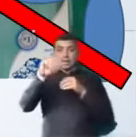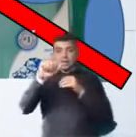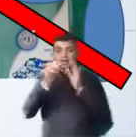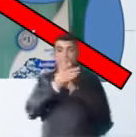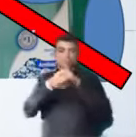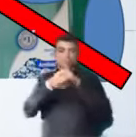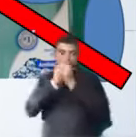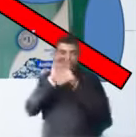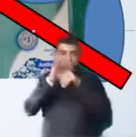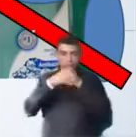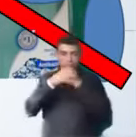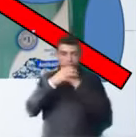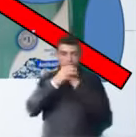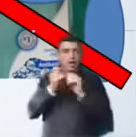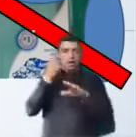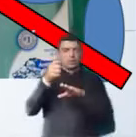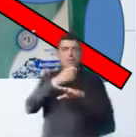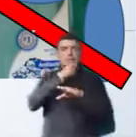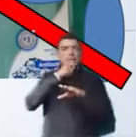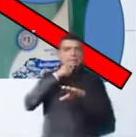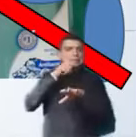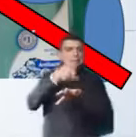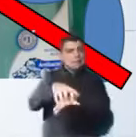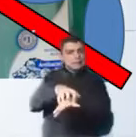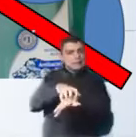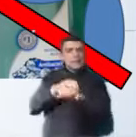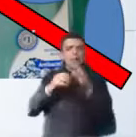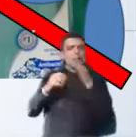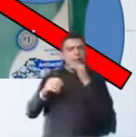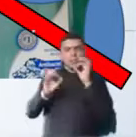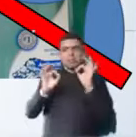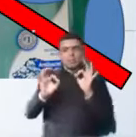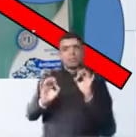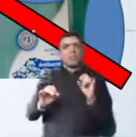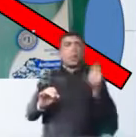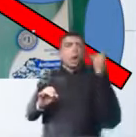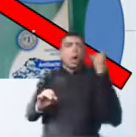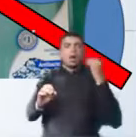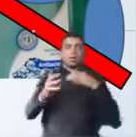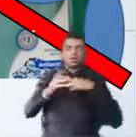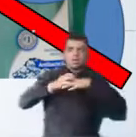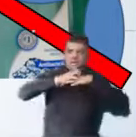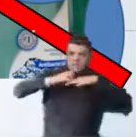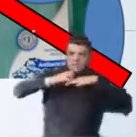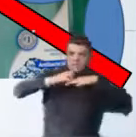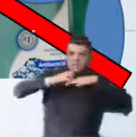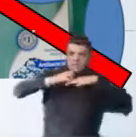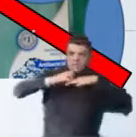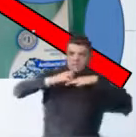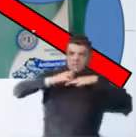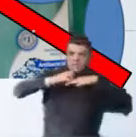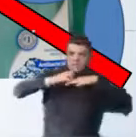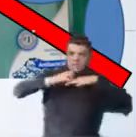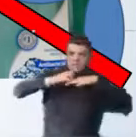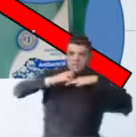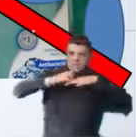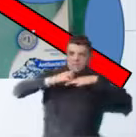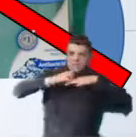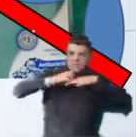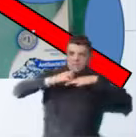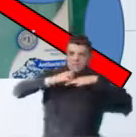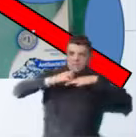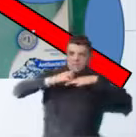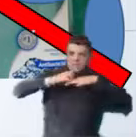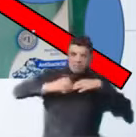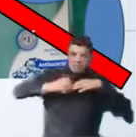ocasionarnos una dermatitis, no va a ser agresivo con nuestra piel. De hecho, muchos dermatólogos del Valle del Cauca y